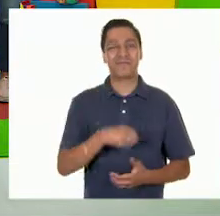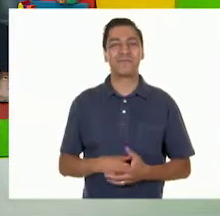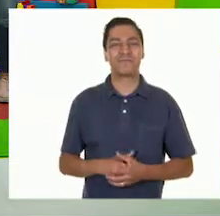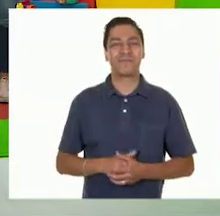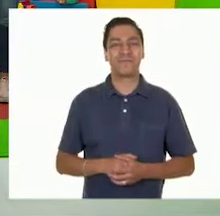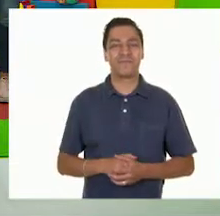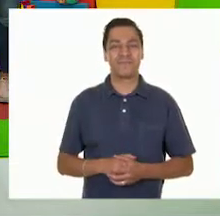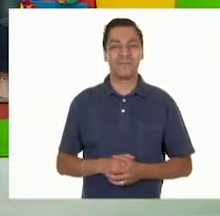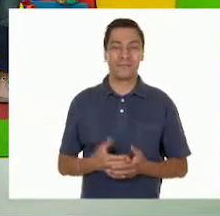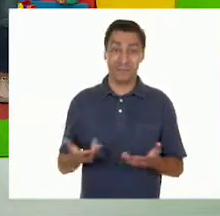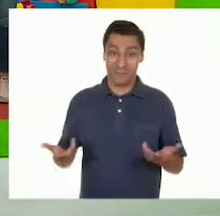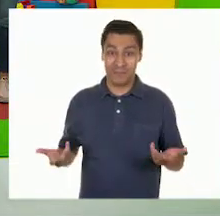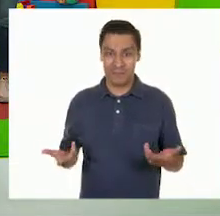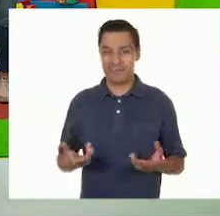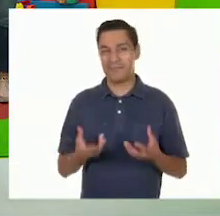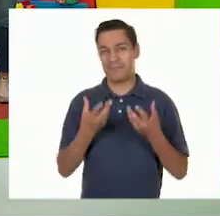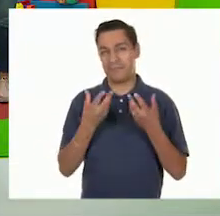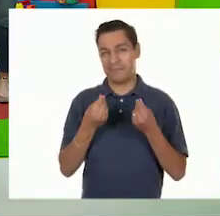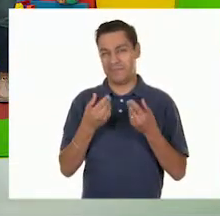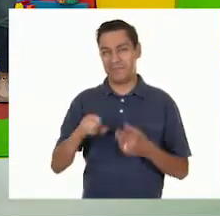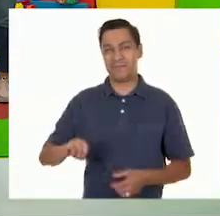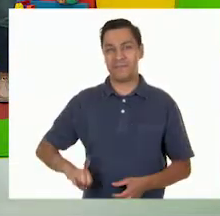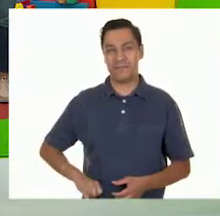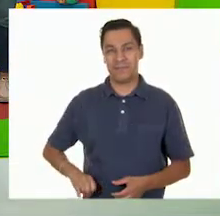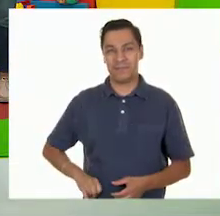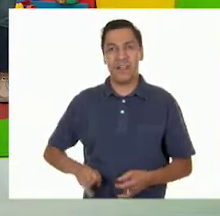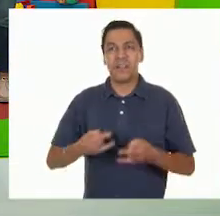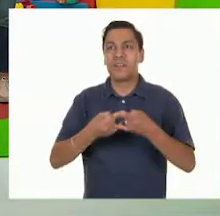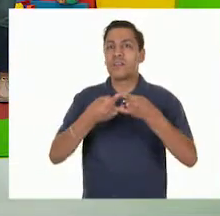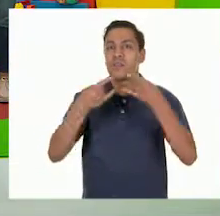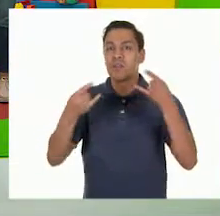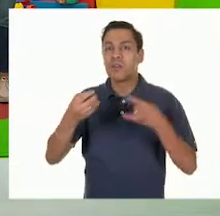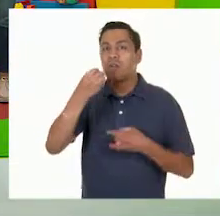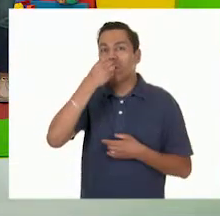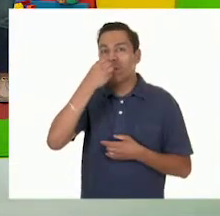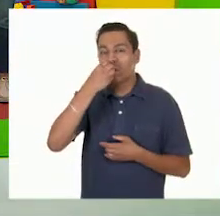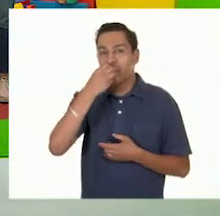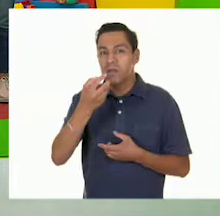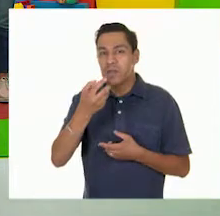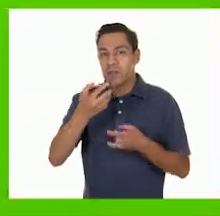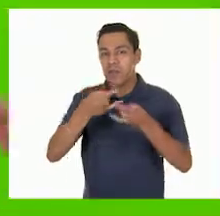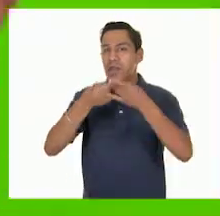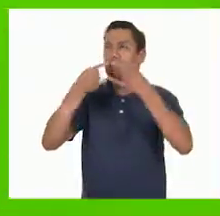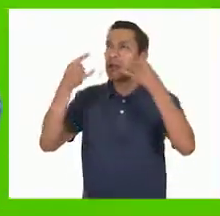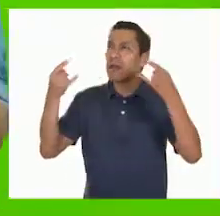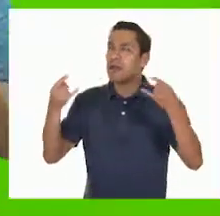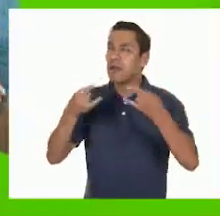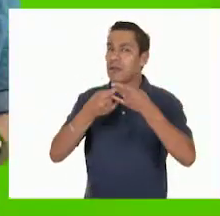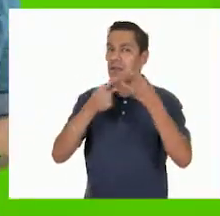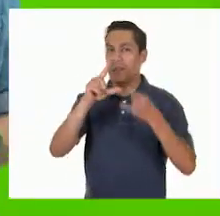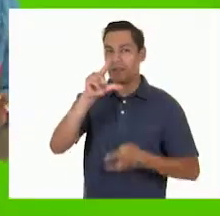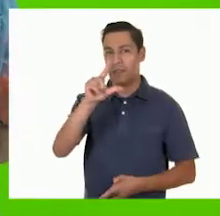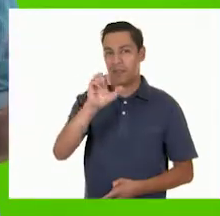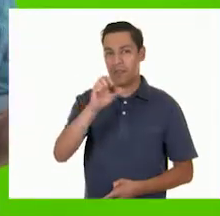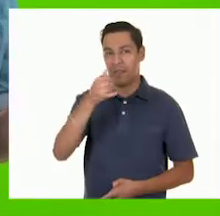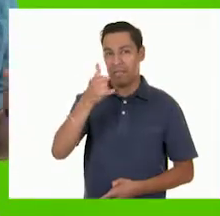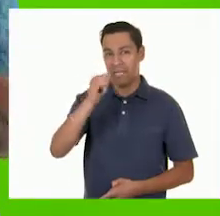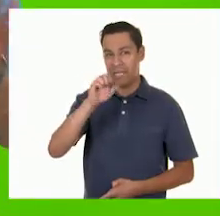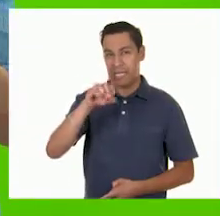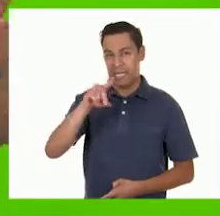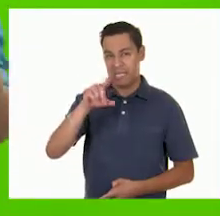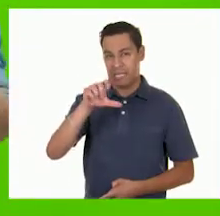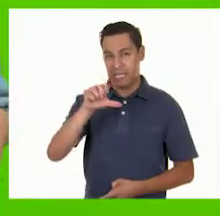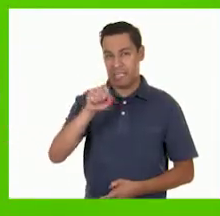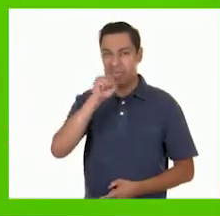bueno pues es muy interesante conocer el origen de los alimentos a través de las leyendas aunque hay muchos tipos de leyendas